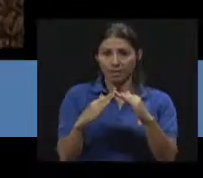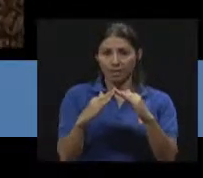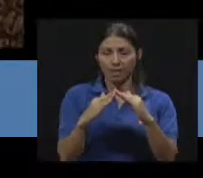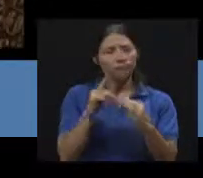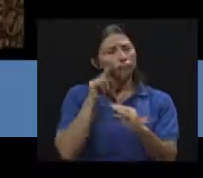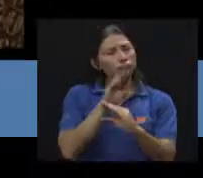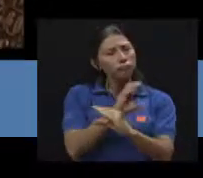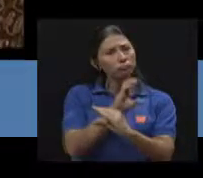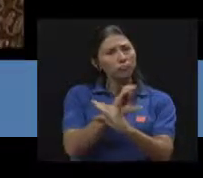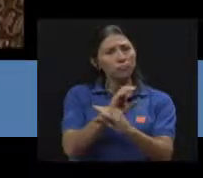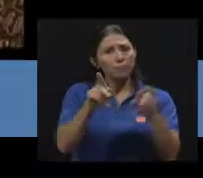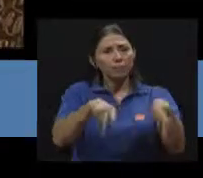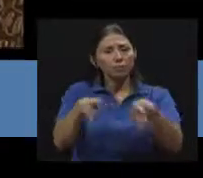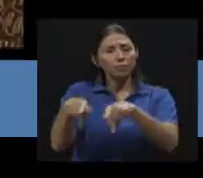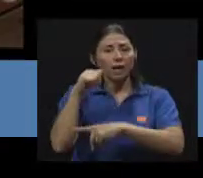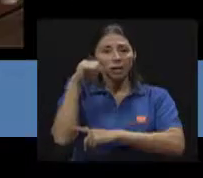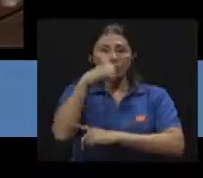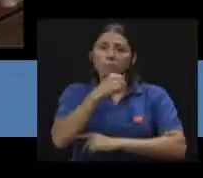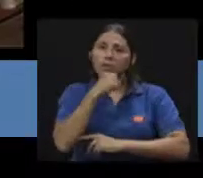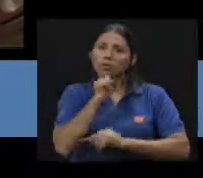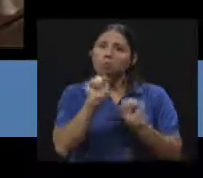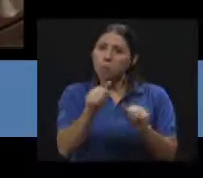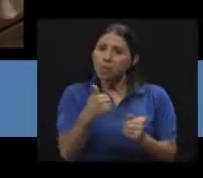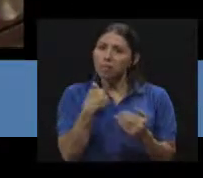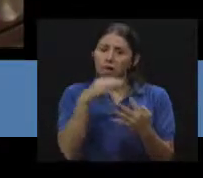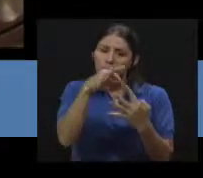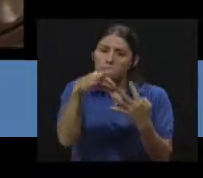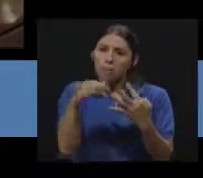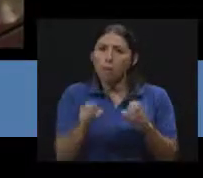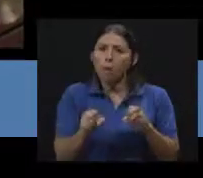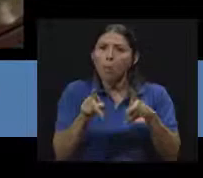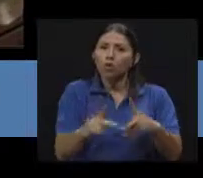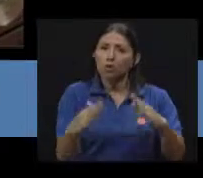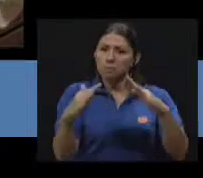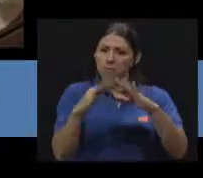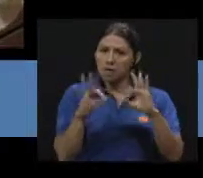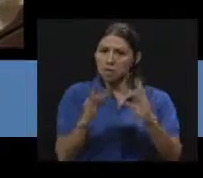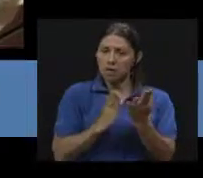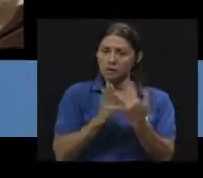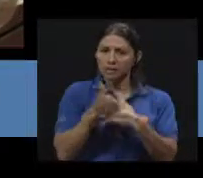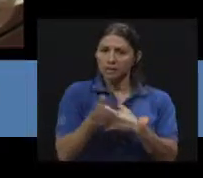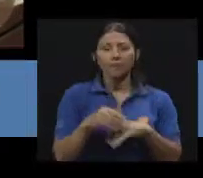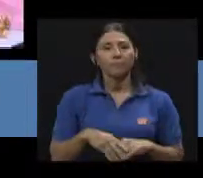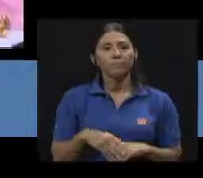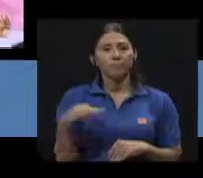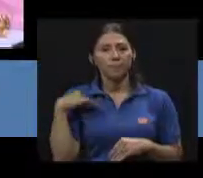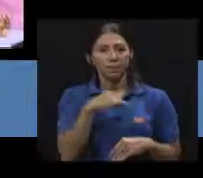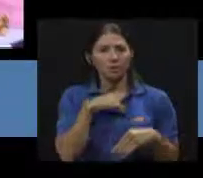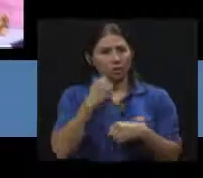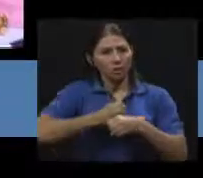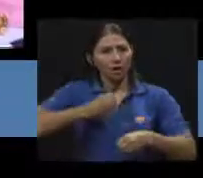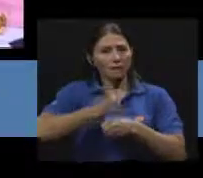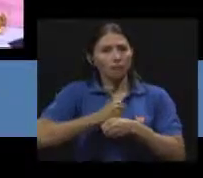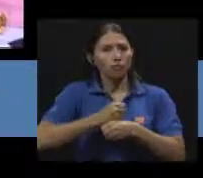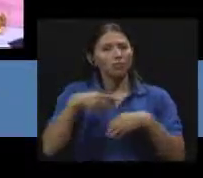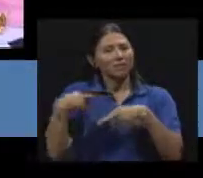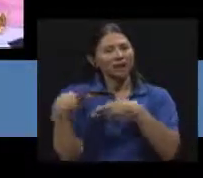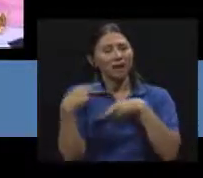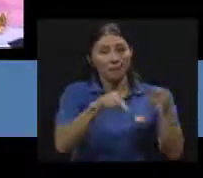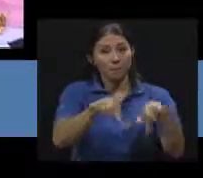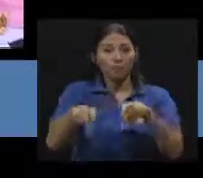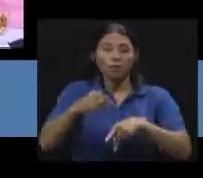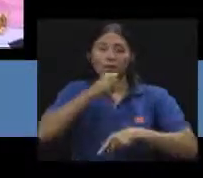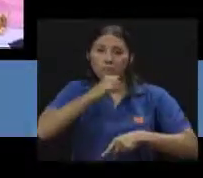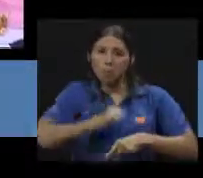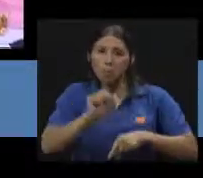Ministerio de Vivienda vela para que los adultos mayores tengan opciones de vivienda accesible y el Ministerio de Trabajo se encarga de la